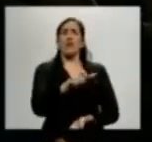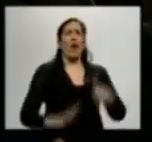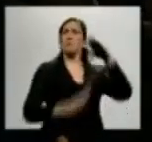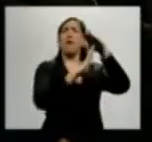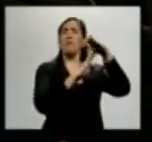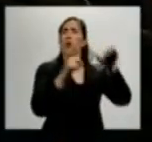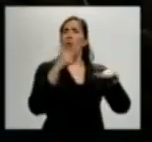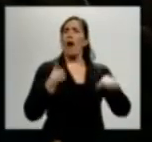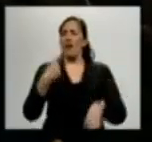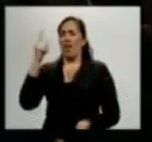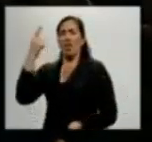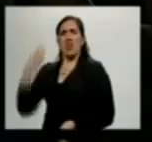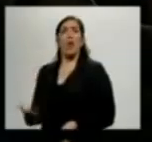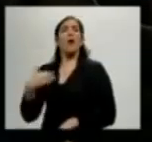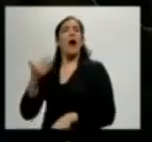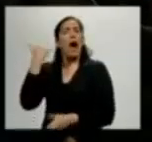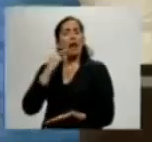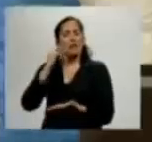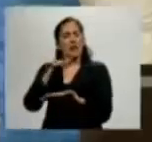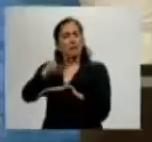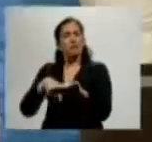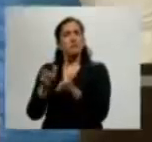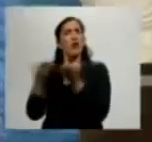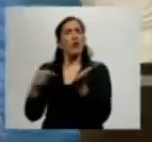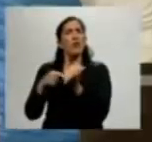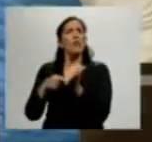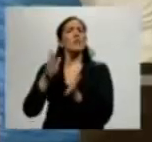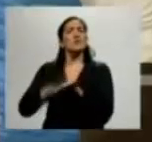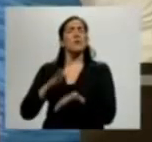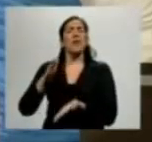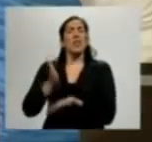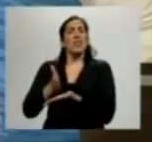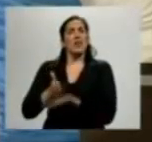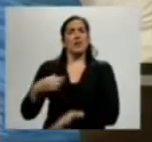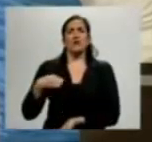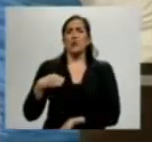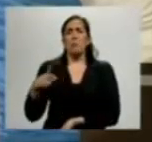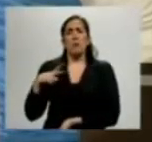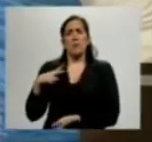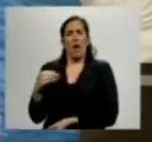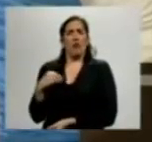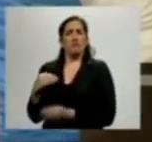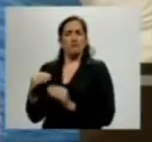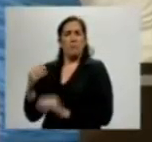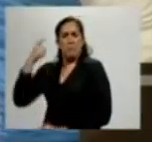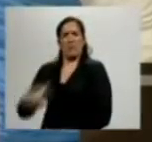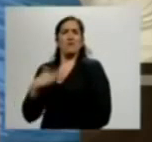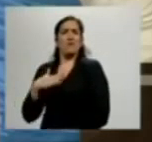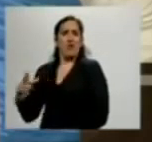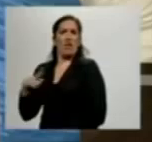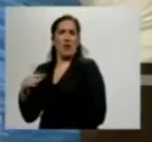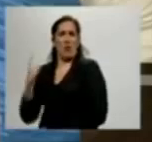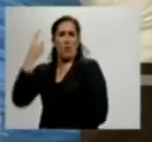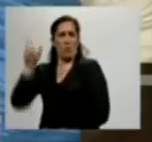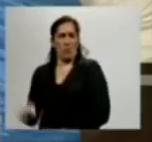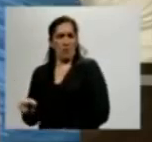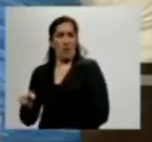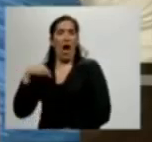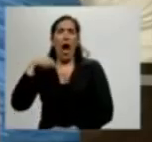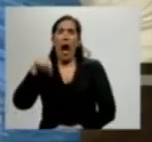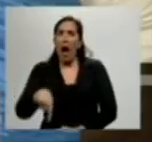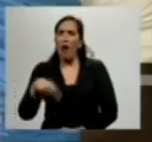hablaba únicamente de propiedad privada y por eso se hablaba únicamente del hombre. Acá incorporamos fundamentalmente